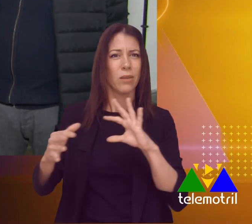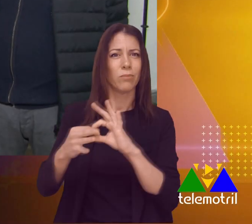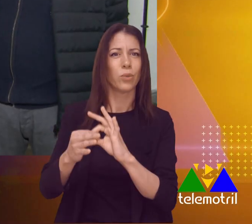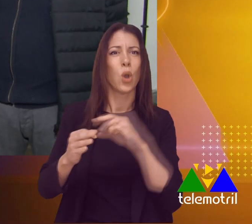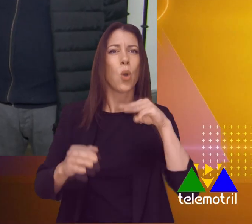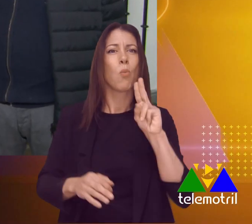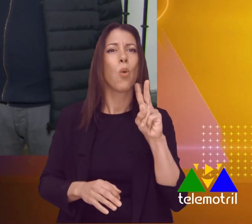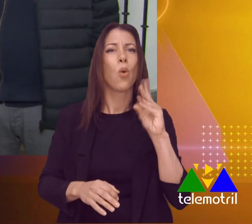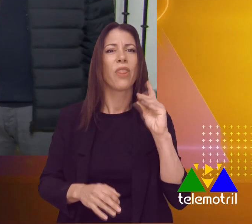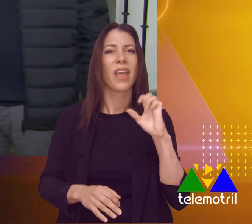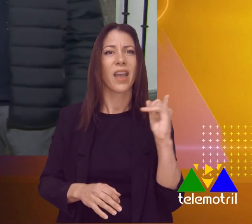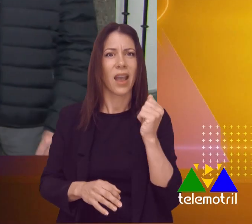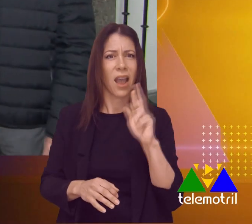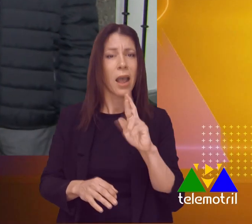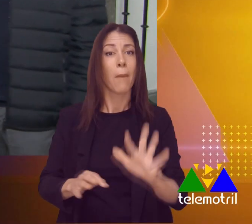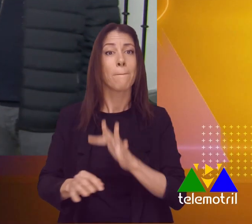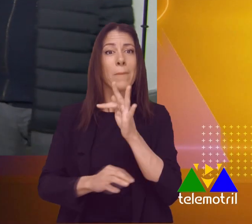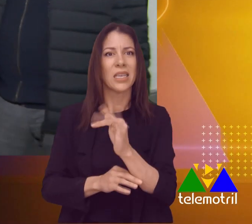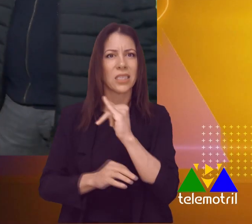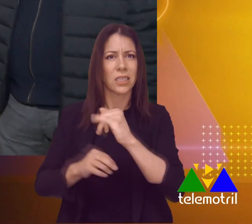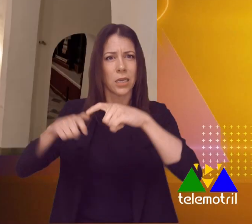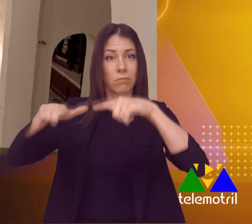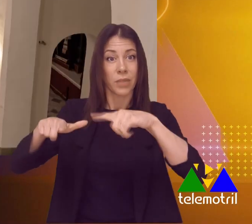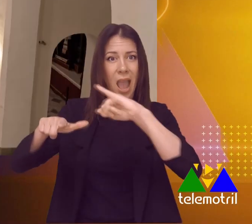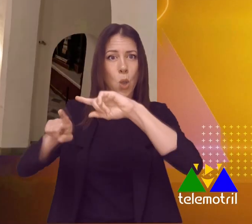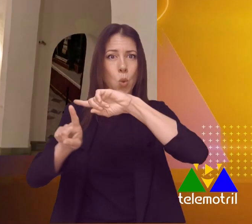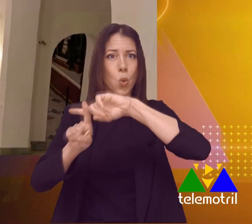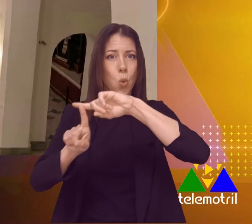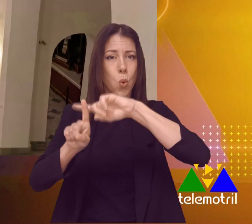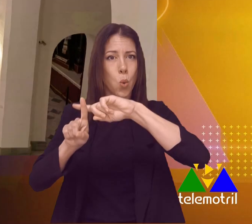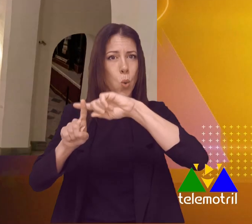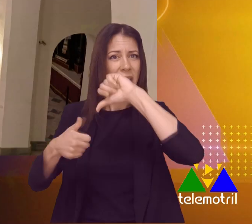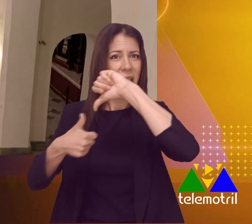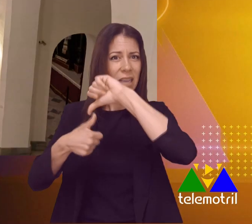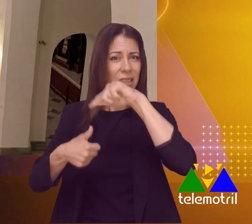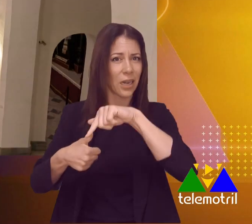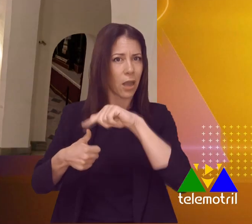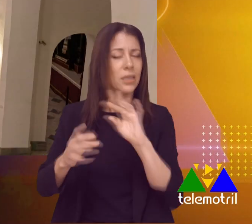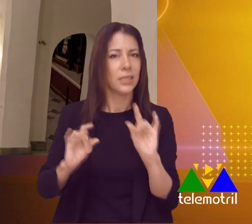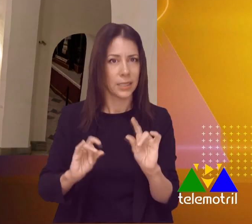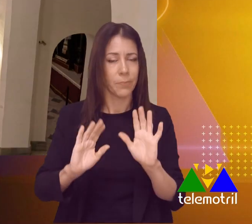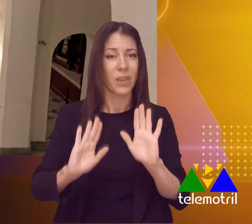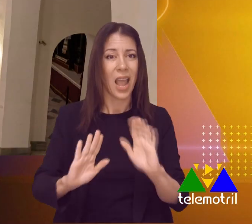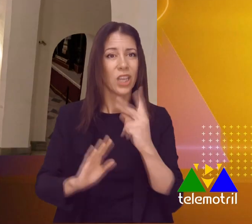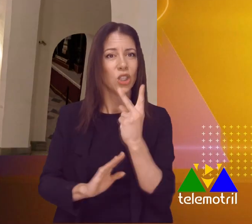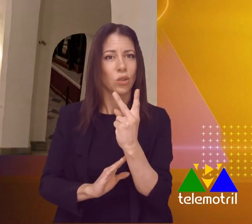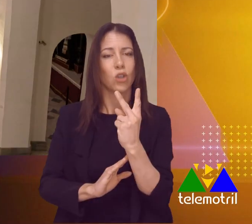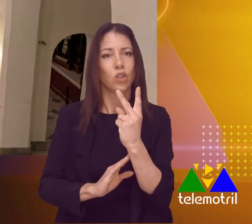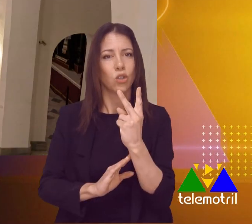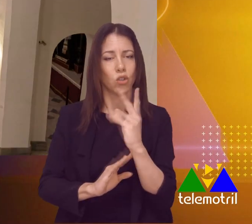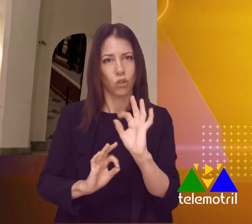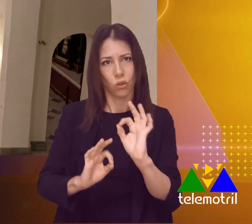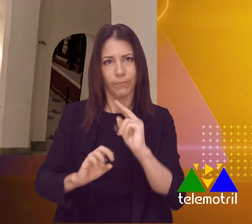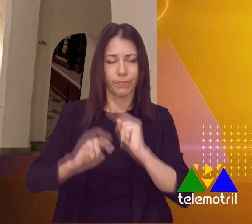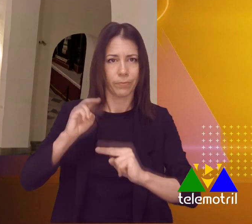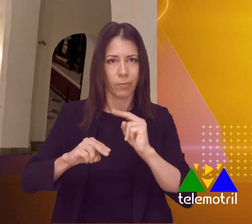de cruz latina, ¿no? Sí, ese es el desarrollo. El edificio tiene dos partes, ¿no? Dos partes que son elementos constructivos que